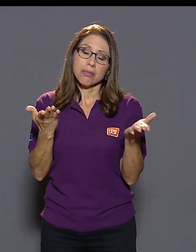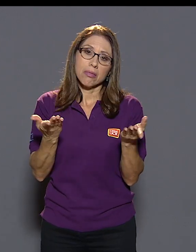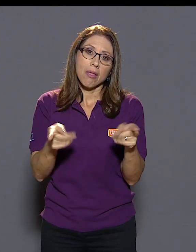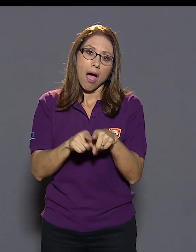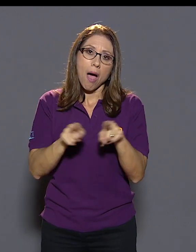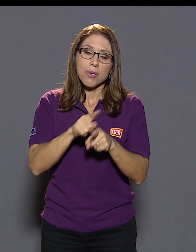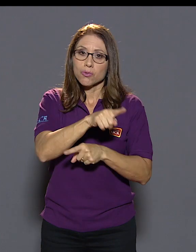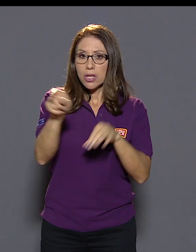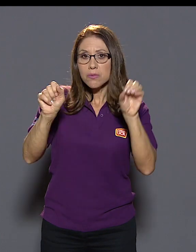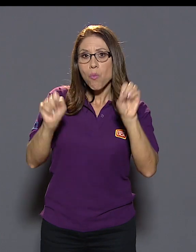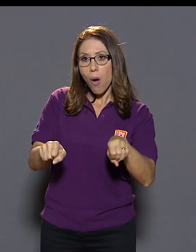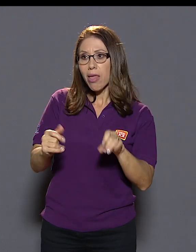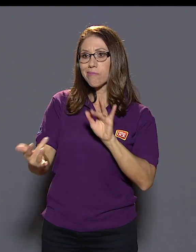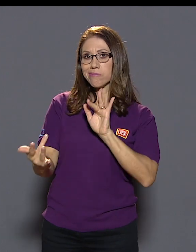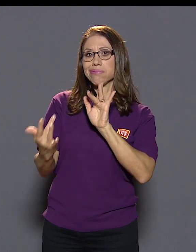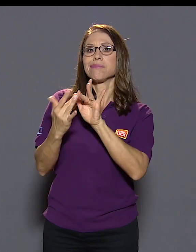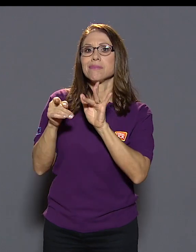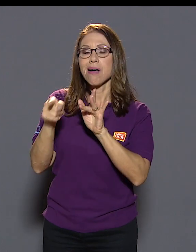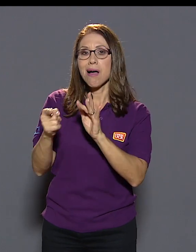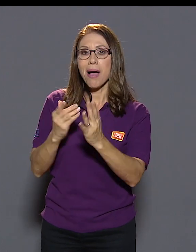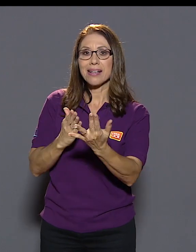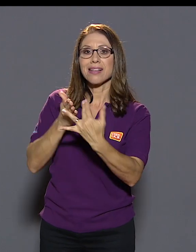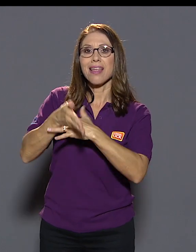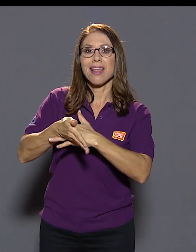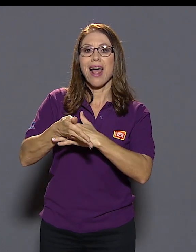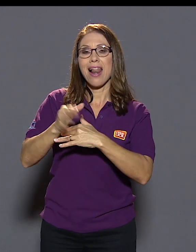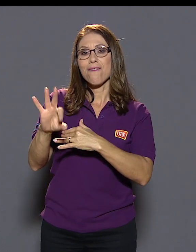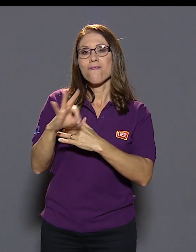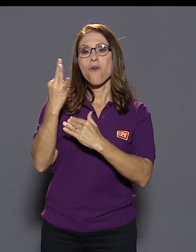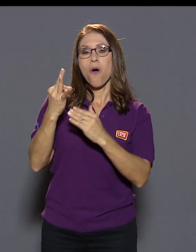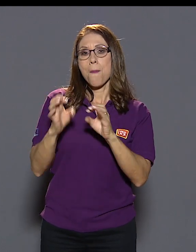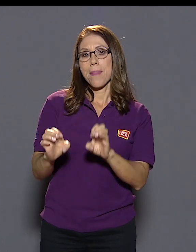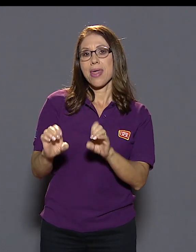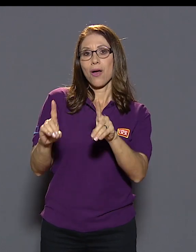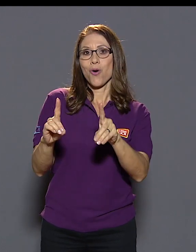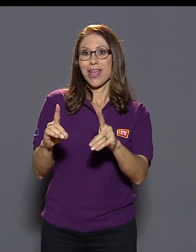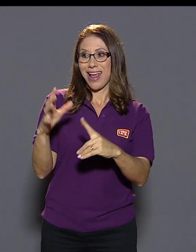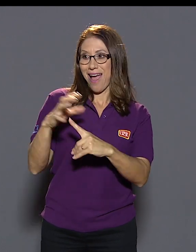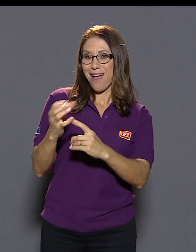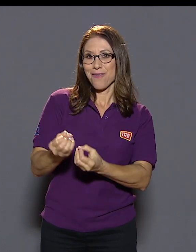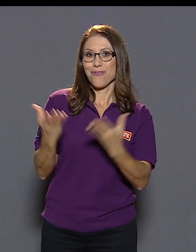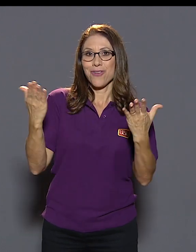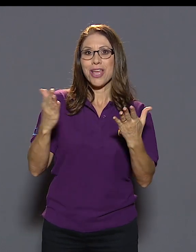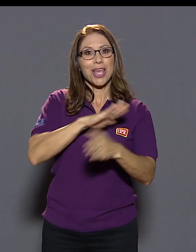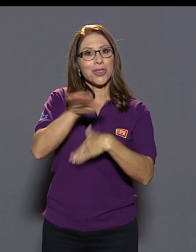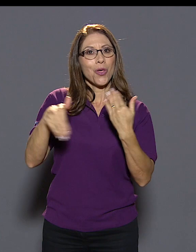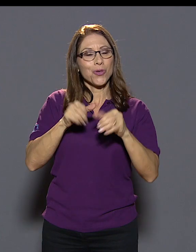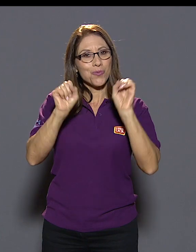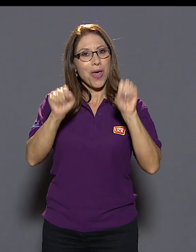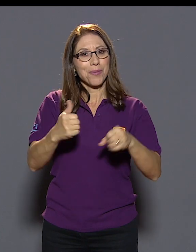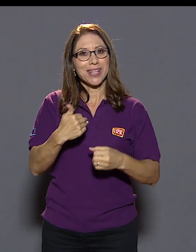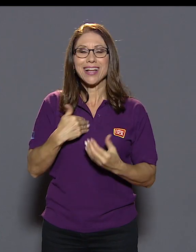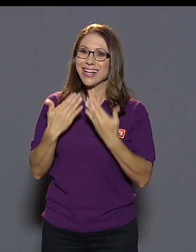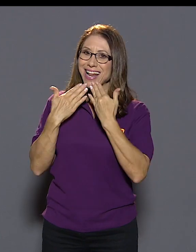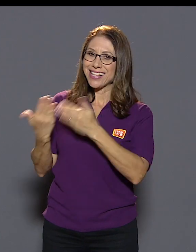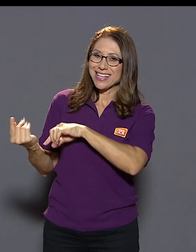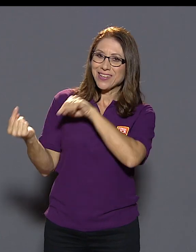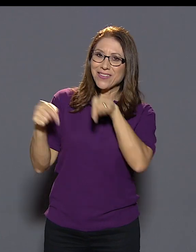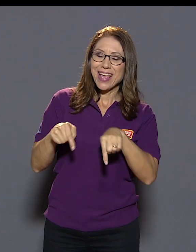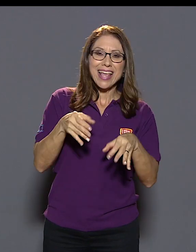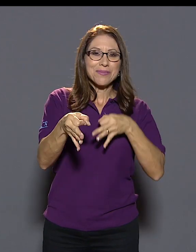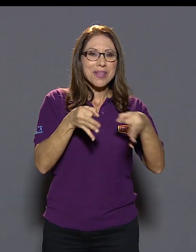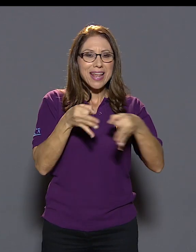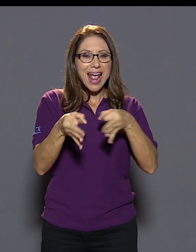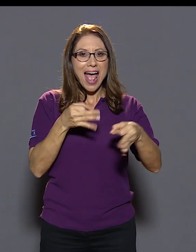versión pedagógica y que esto sea un conocimiento que todas las personas podamos tener. Muchas gracias Mariana por haber